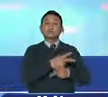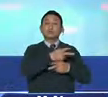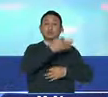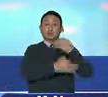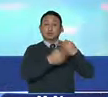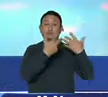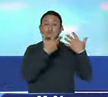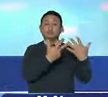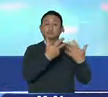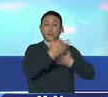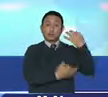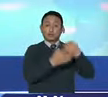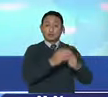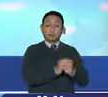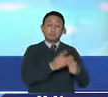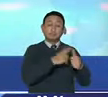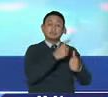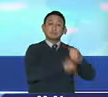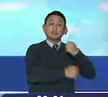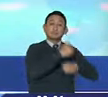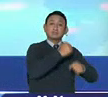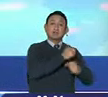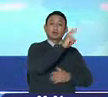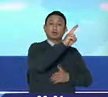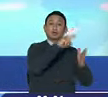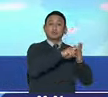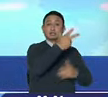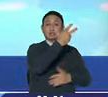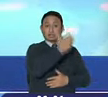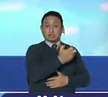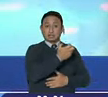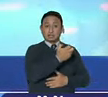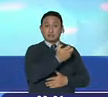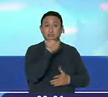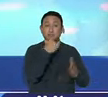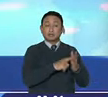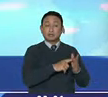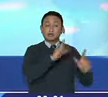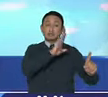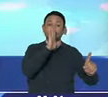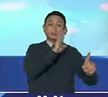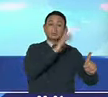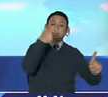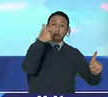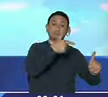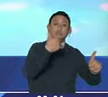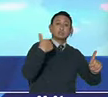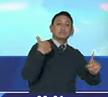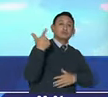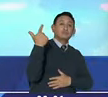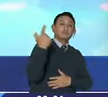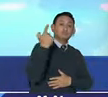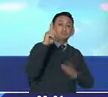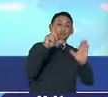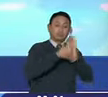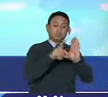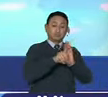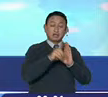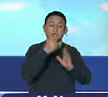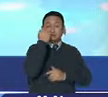8 procesos que van desde el año 2013 por ilícitos como intimidación, tenencia ilegal de armas, tráfico